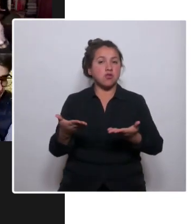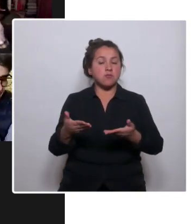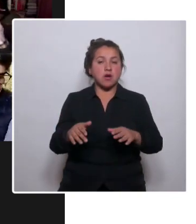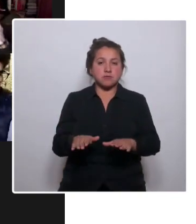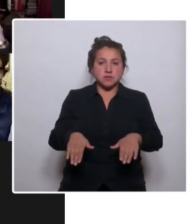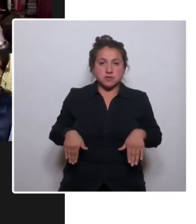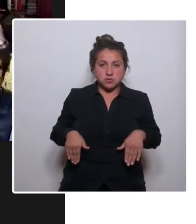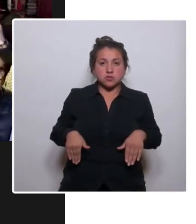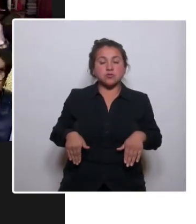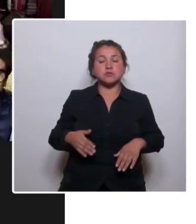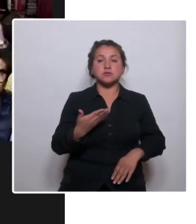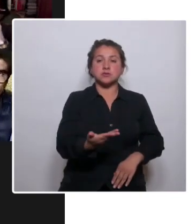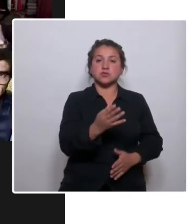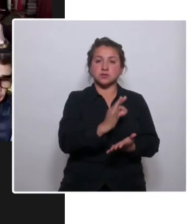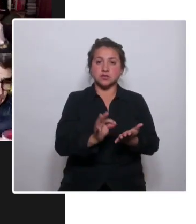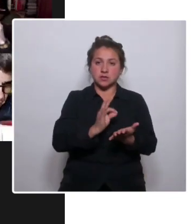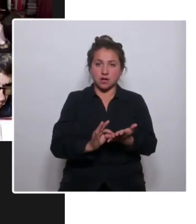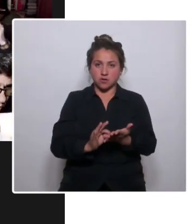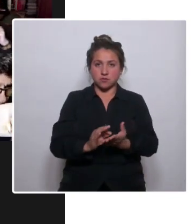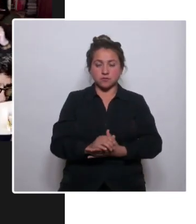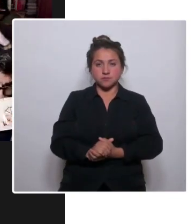Abstención, señor secretario.